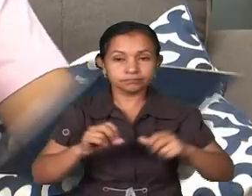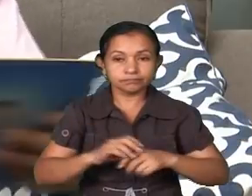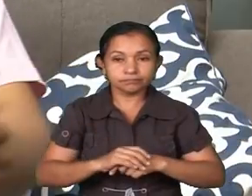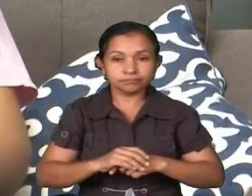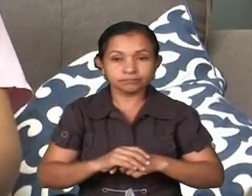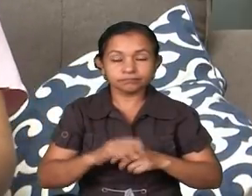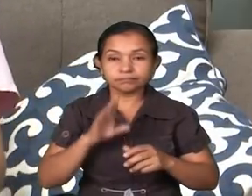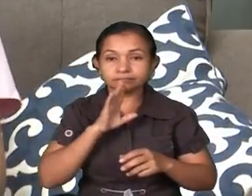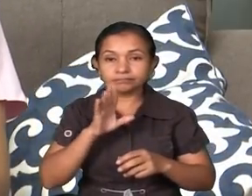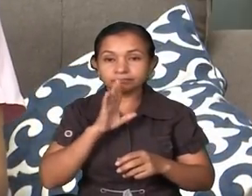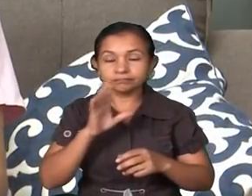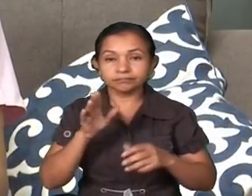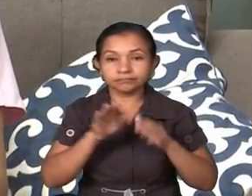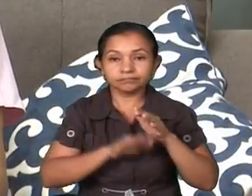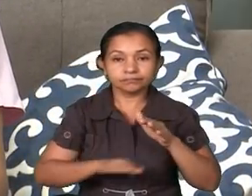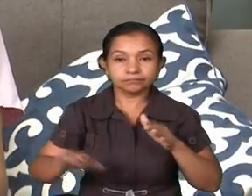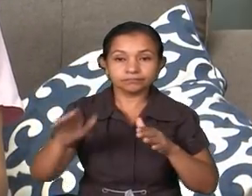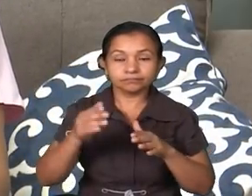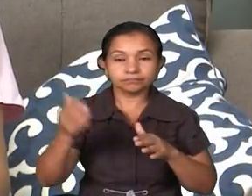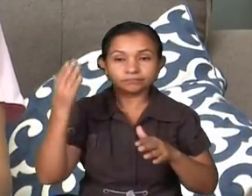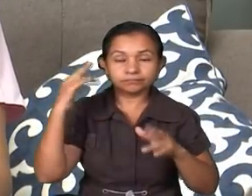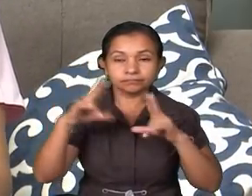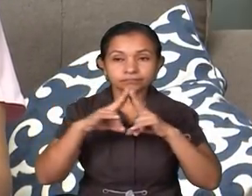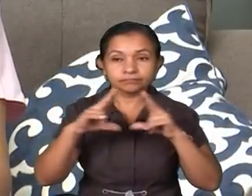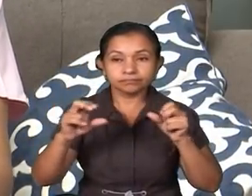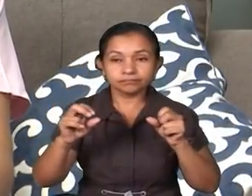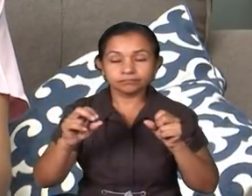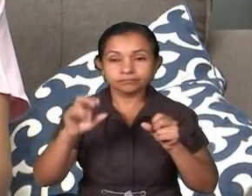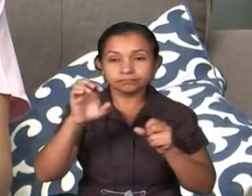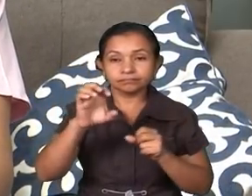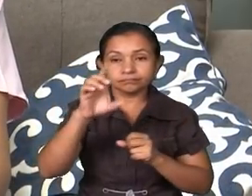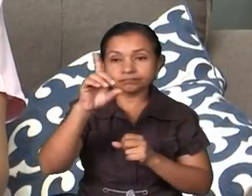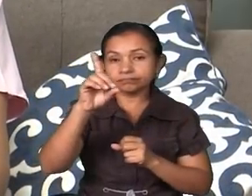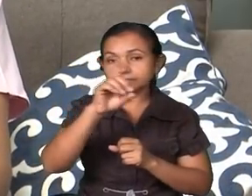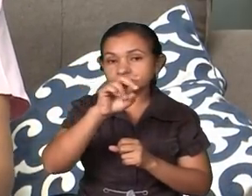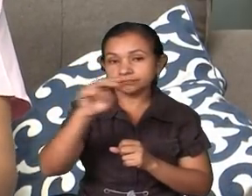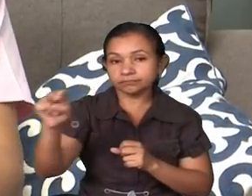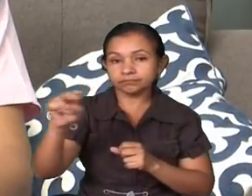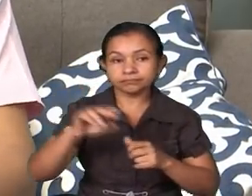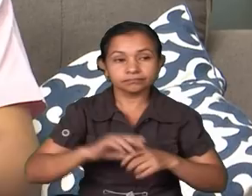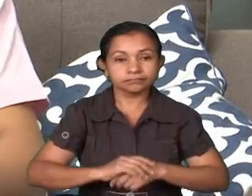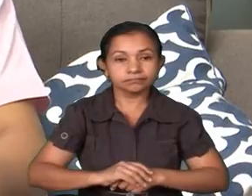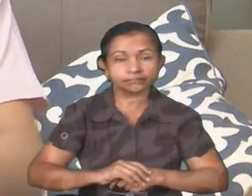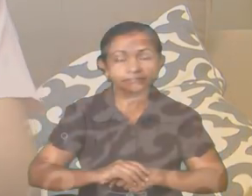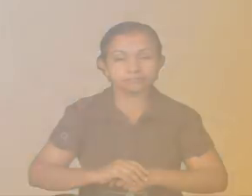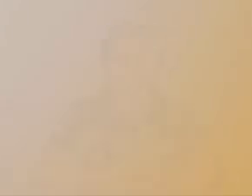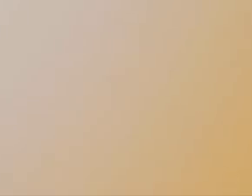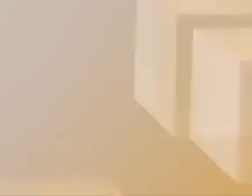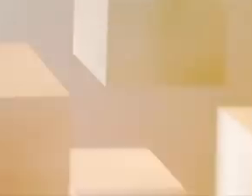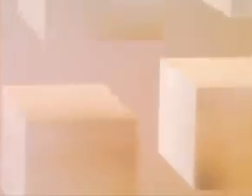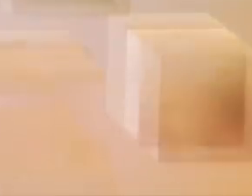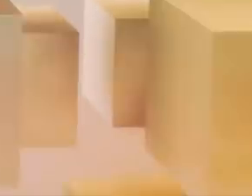Precisamente conversando con uno de los hombres que han hecho historia en nuestro país, el comandante Edén Pastora, comandante de la Revolución. Ya volvemos.